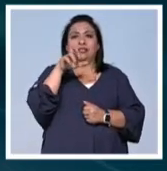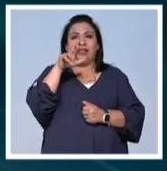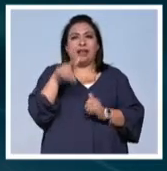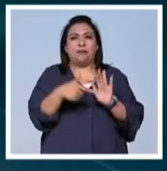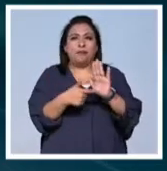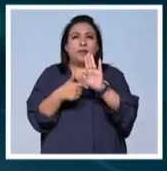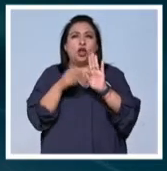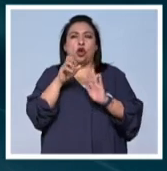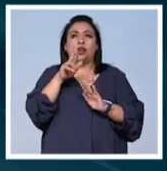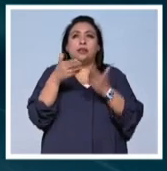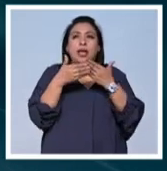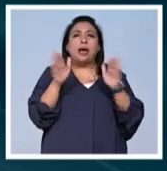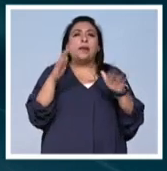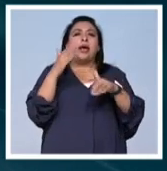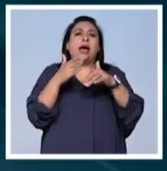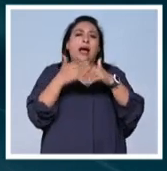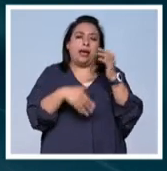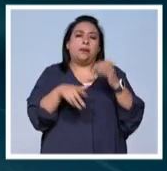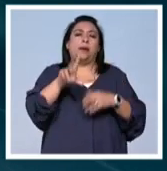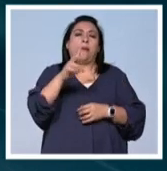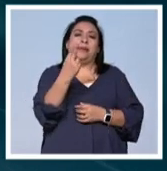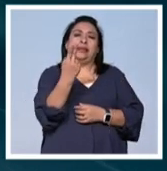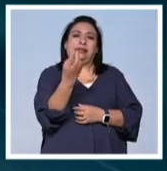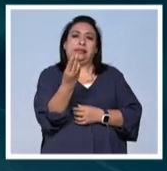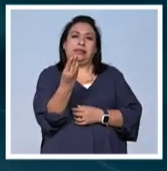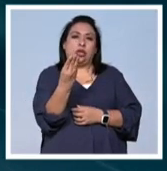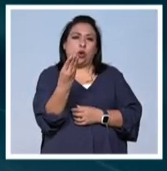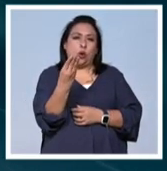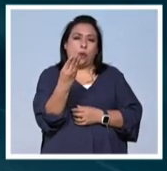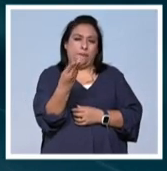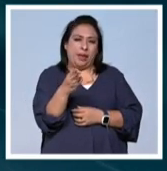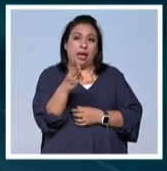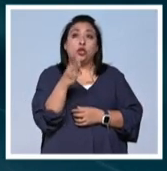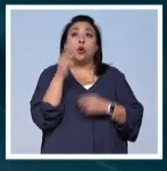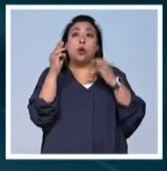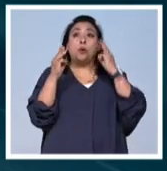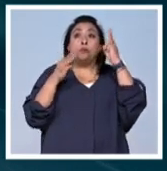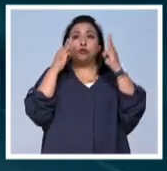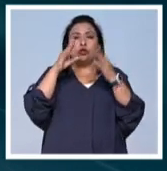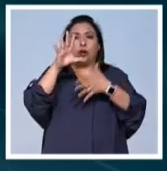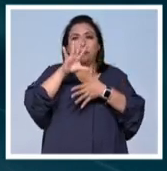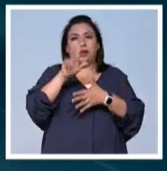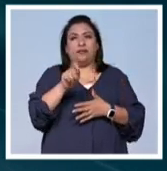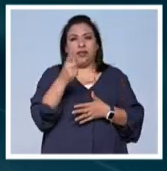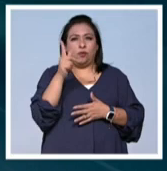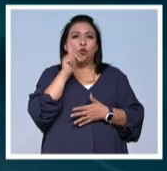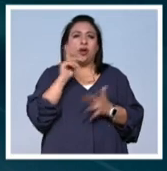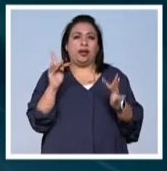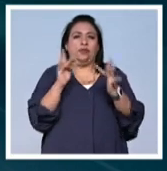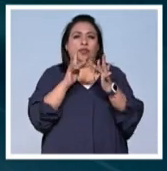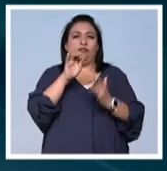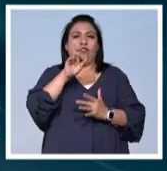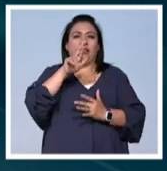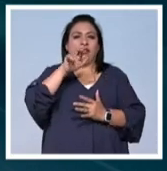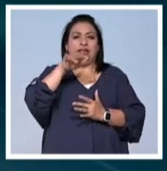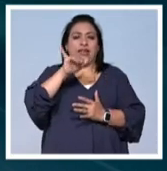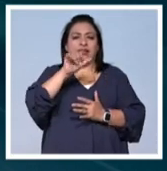de oriente abrirá sus puertas hasta el próximo 25 de mayo desde el museo de América para canal 22 francina Islas